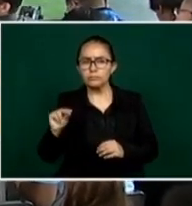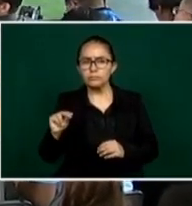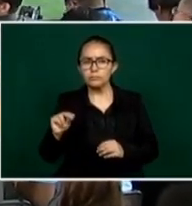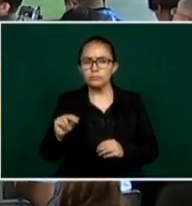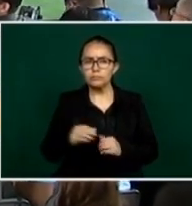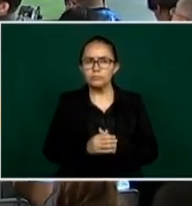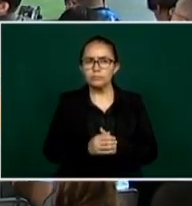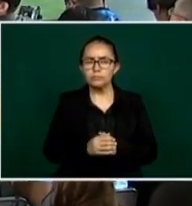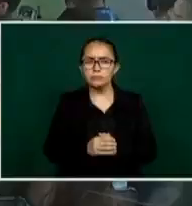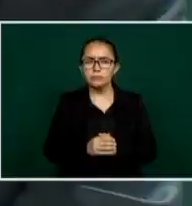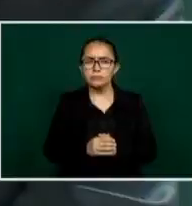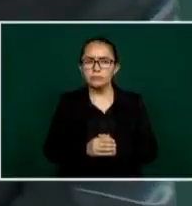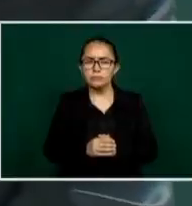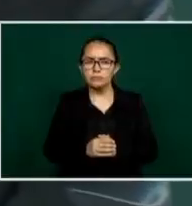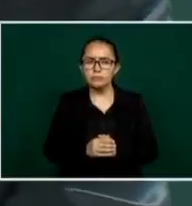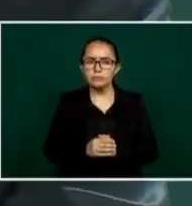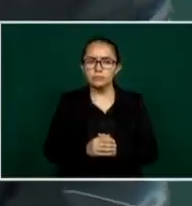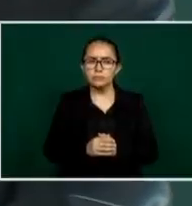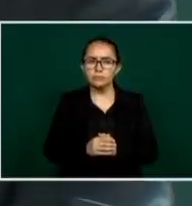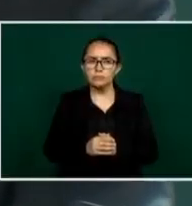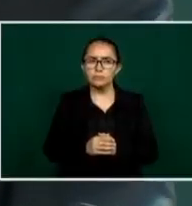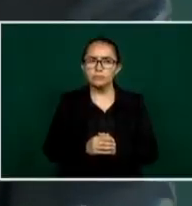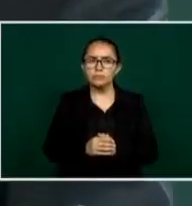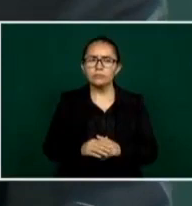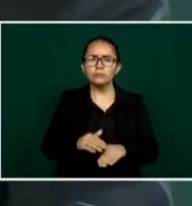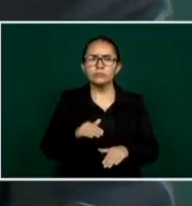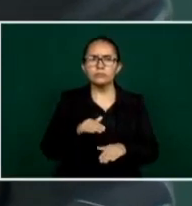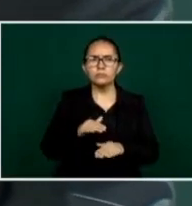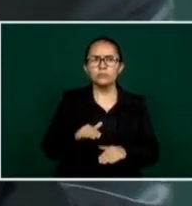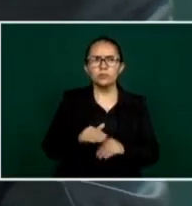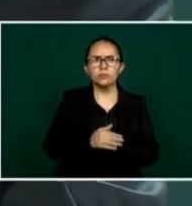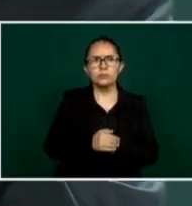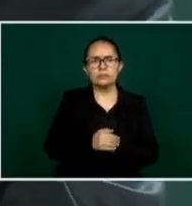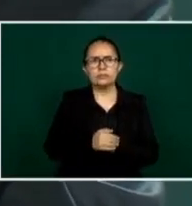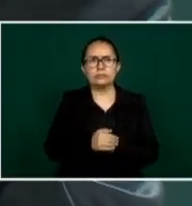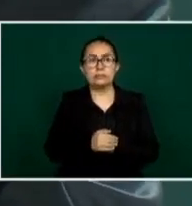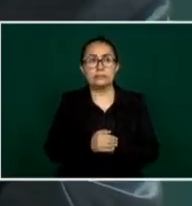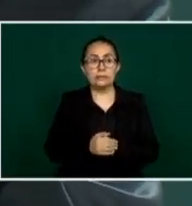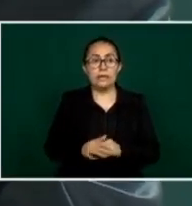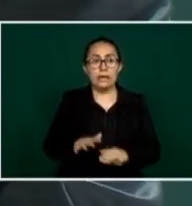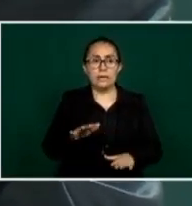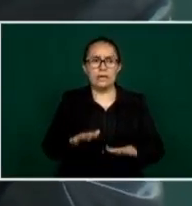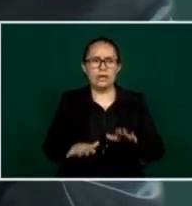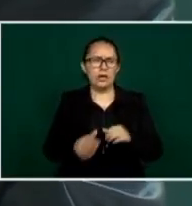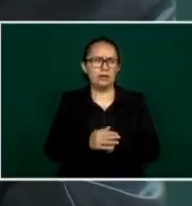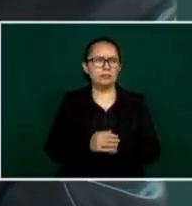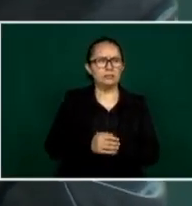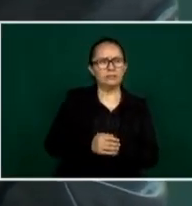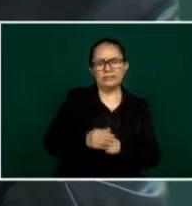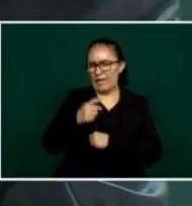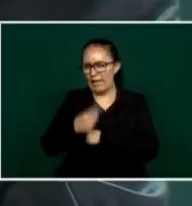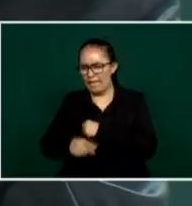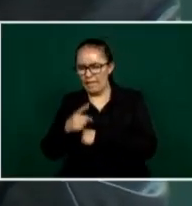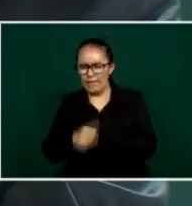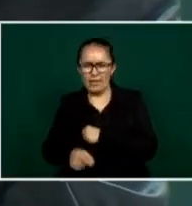se sabe nada sobre el daño que causan las drogas a los jóvenes.